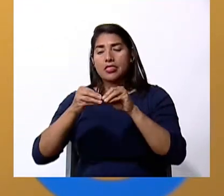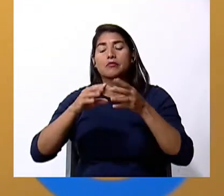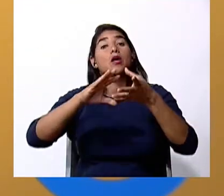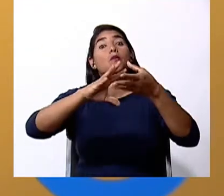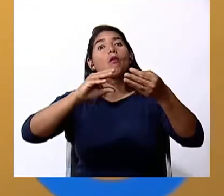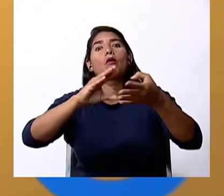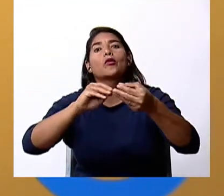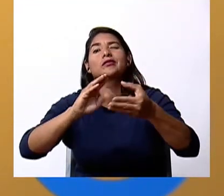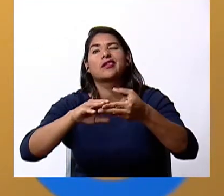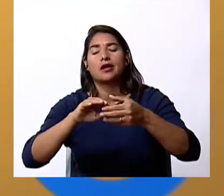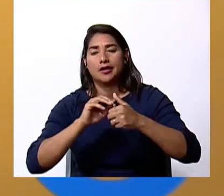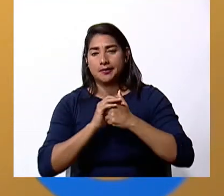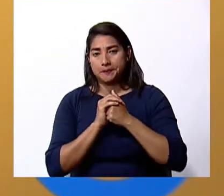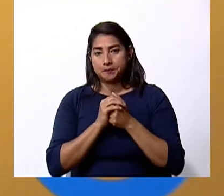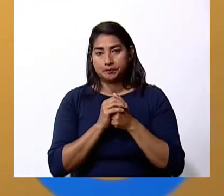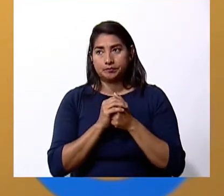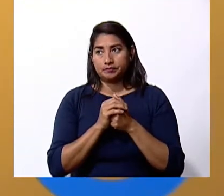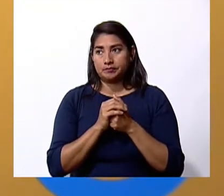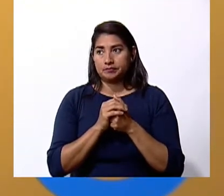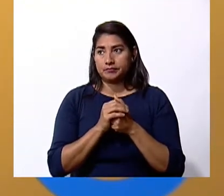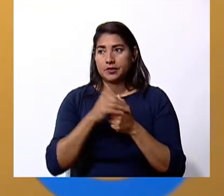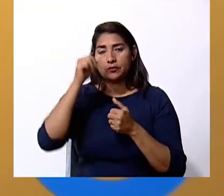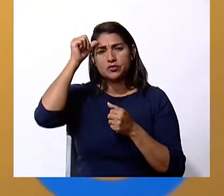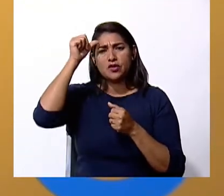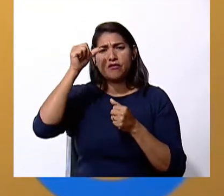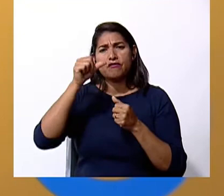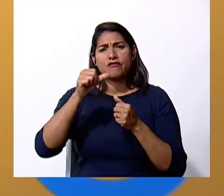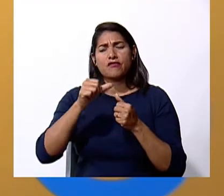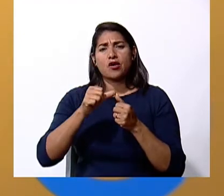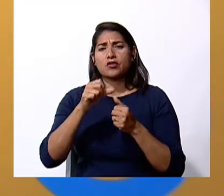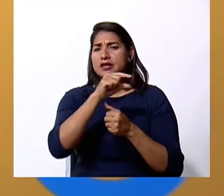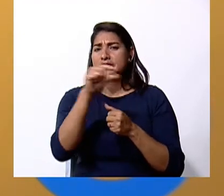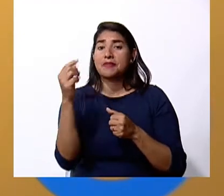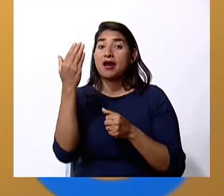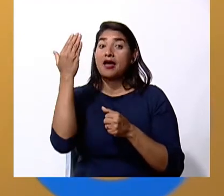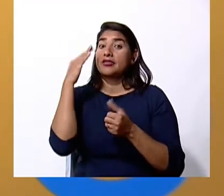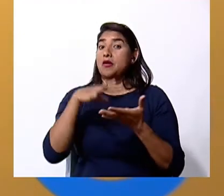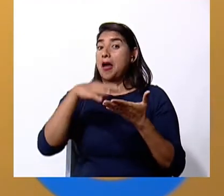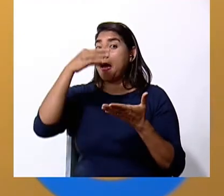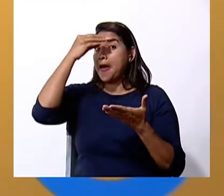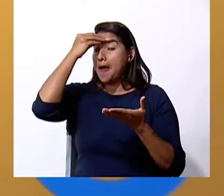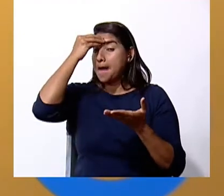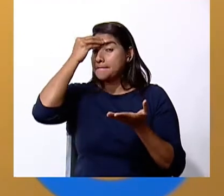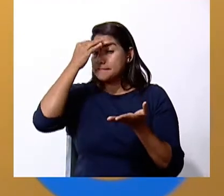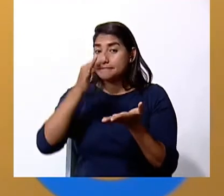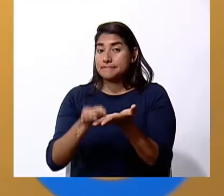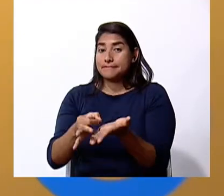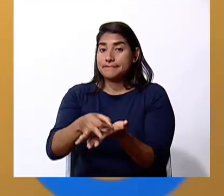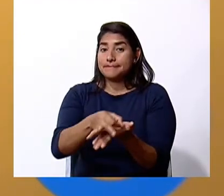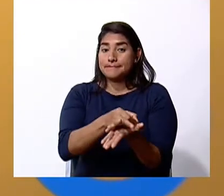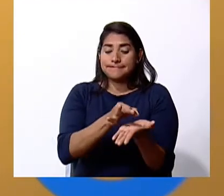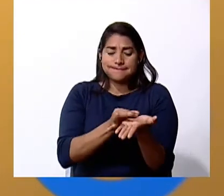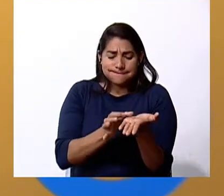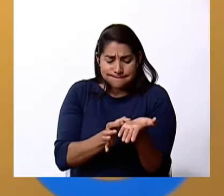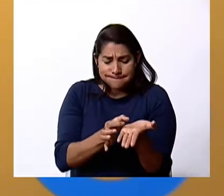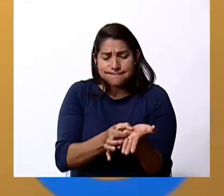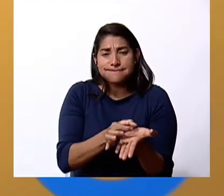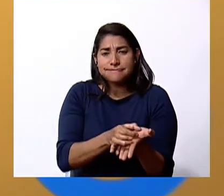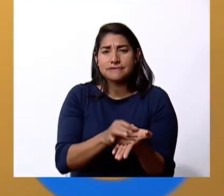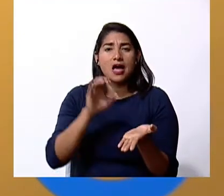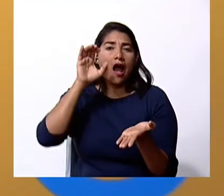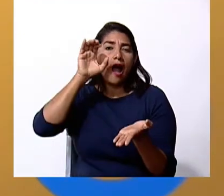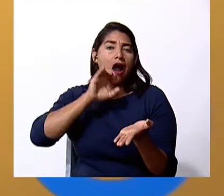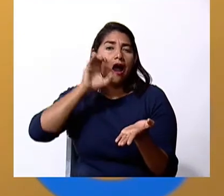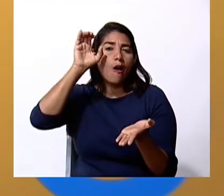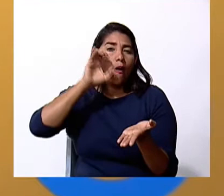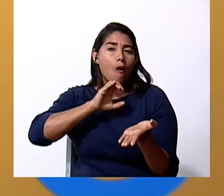cuento, a ver si te acordás, porque esto también lo vimos la semana pasada, lo que era el cacao. ¿Se